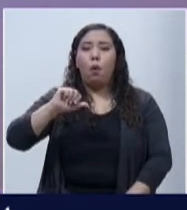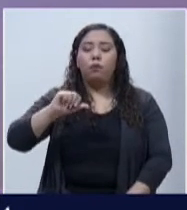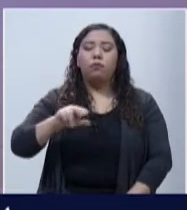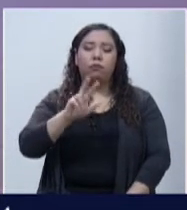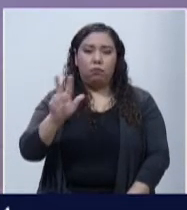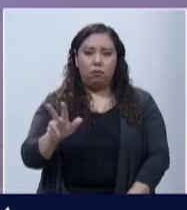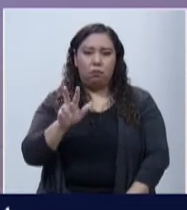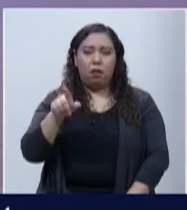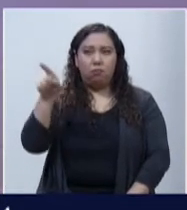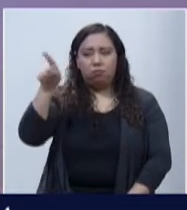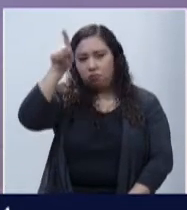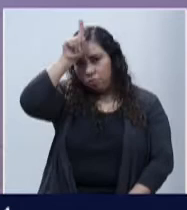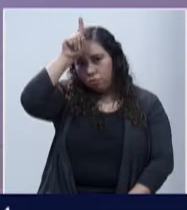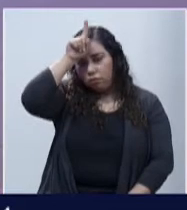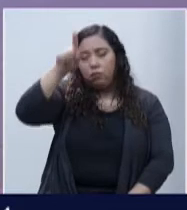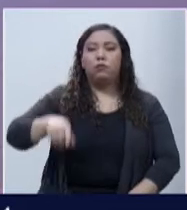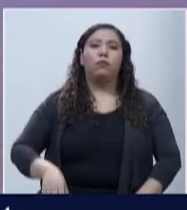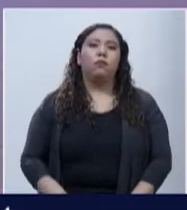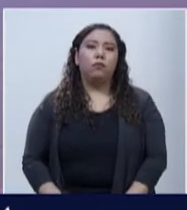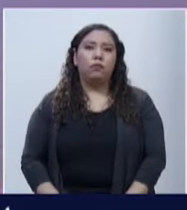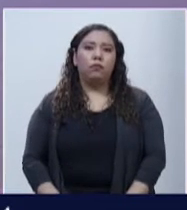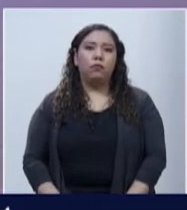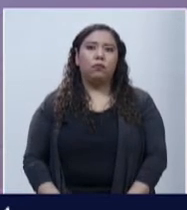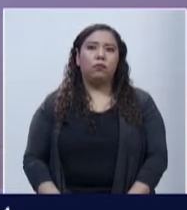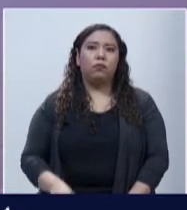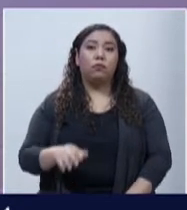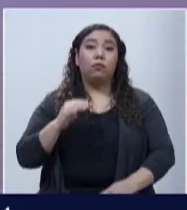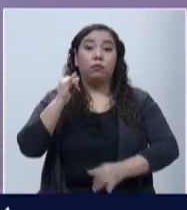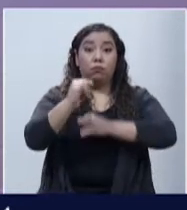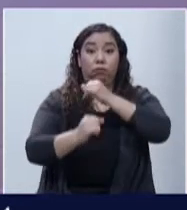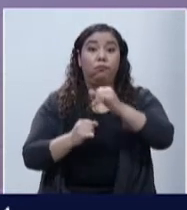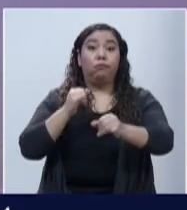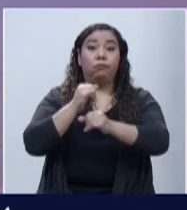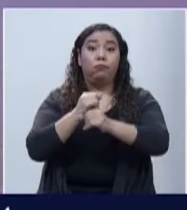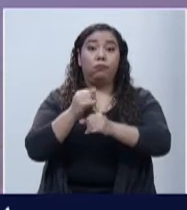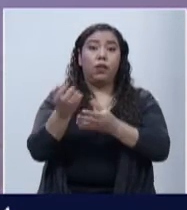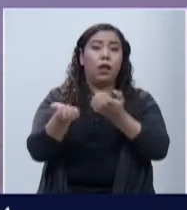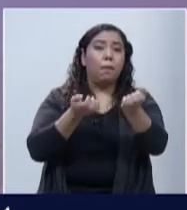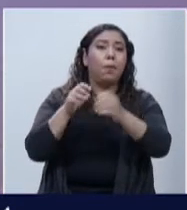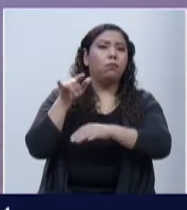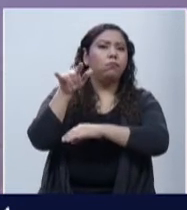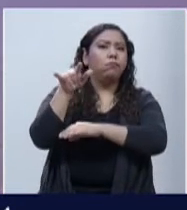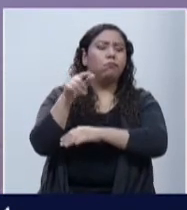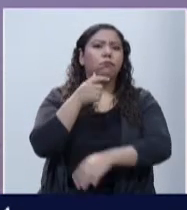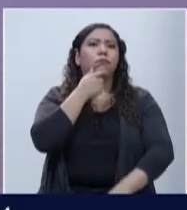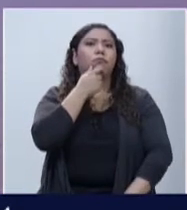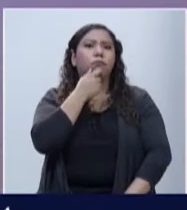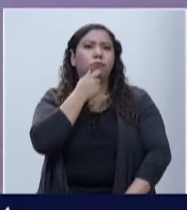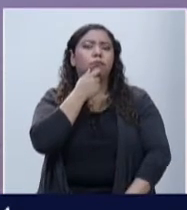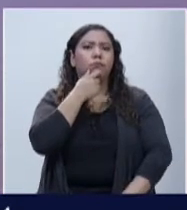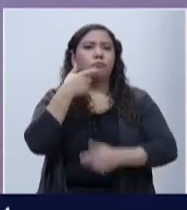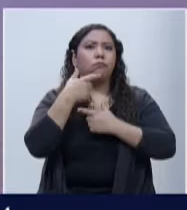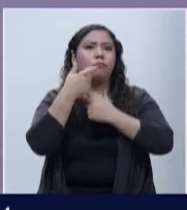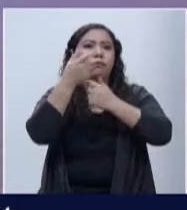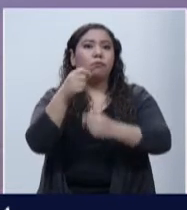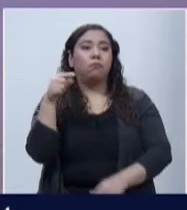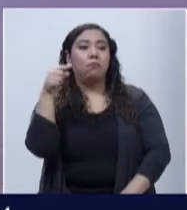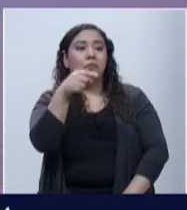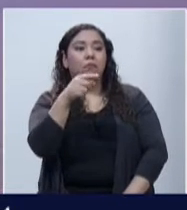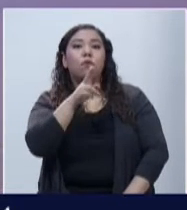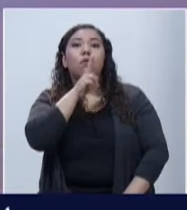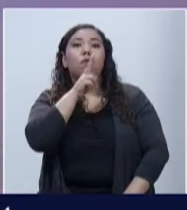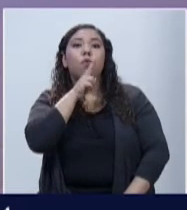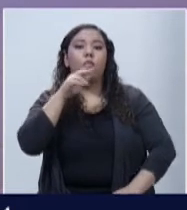múnich vamos a conocer qué diferentes líneas aéreas internacionales están impresionadas con el nuevo aeropuerto internacional de